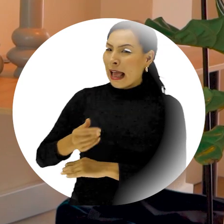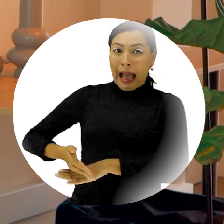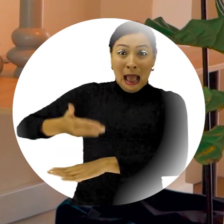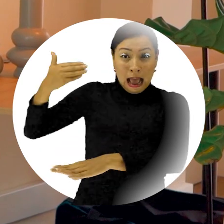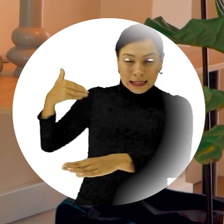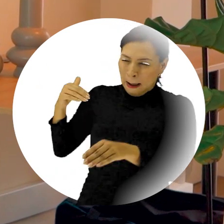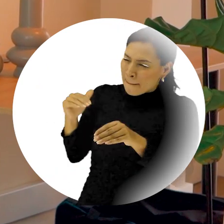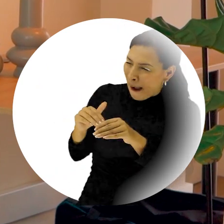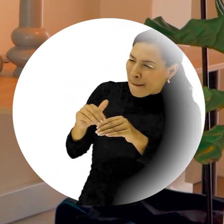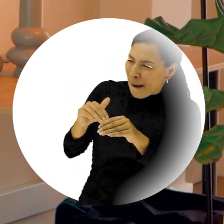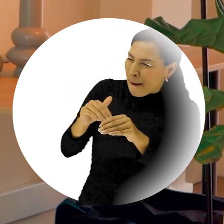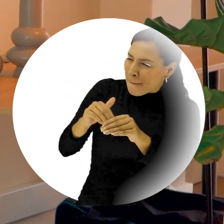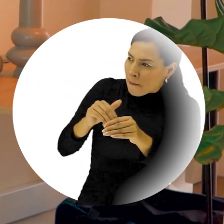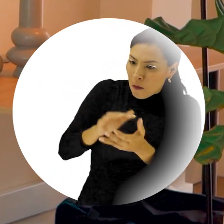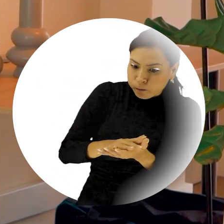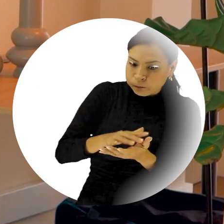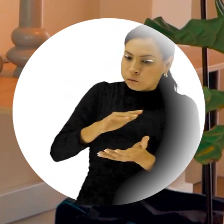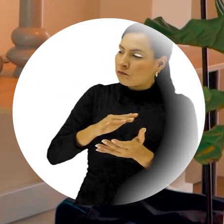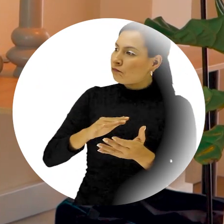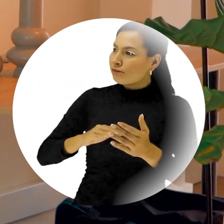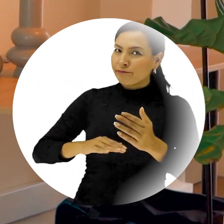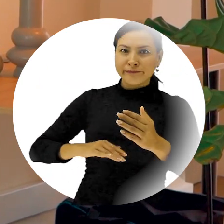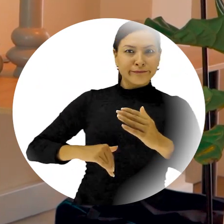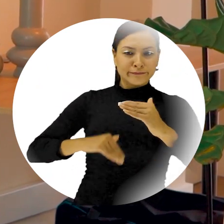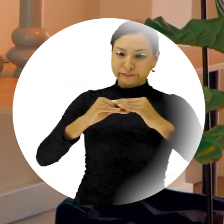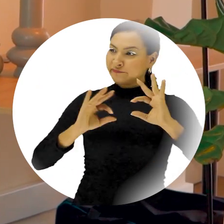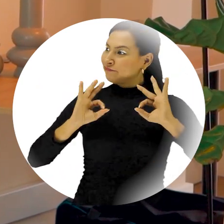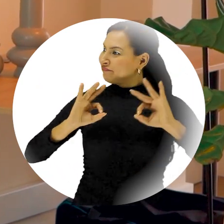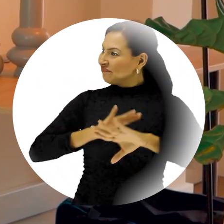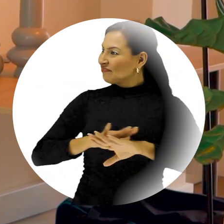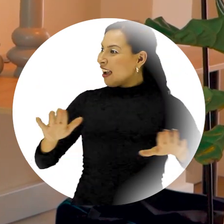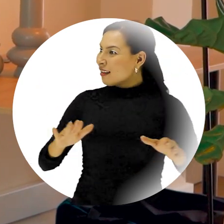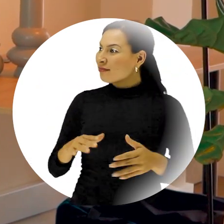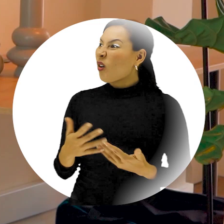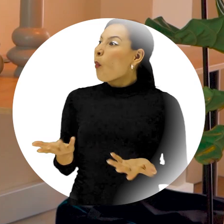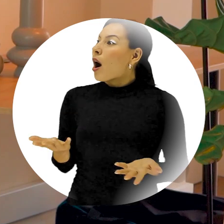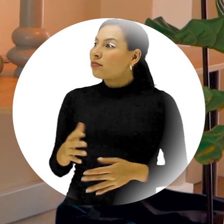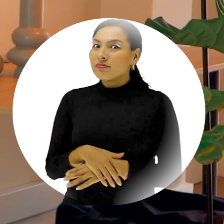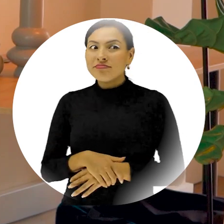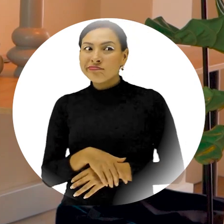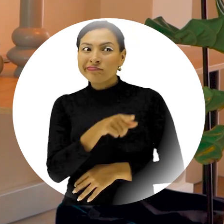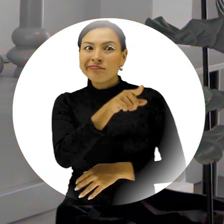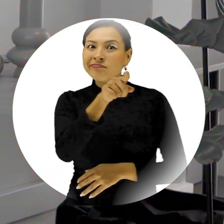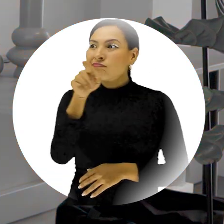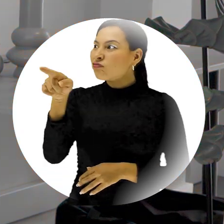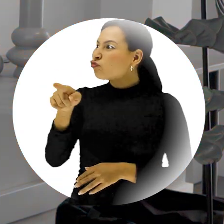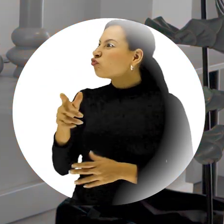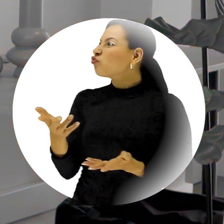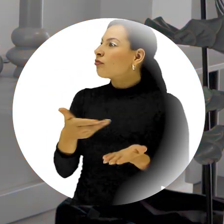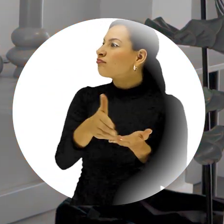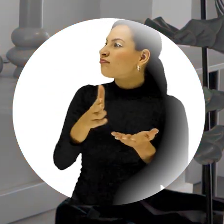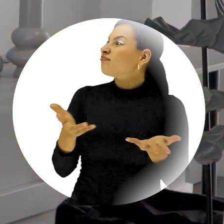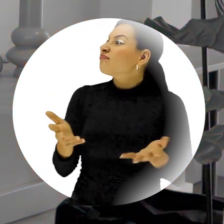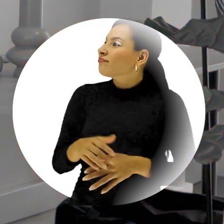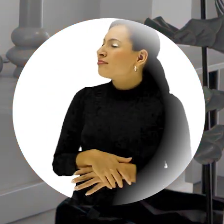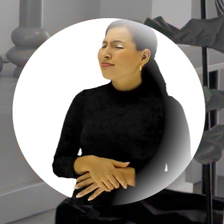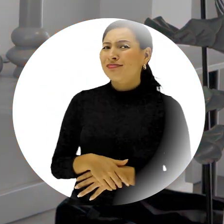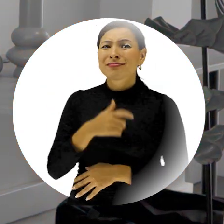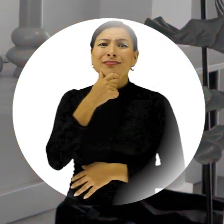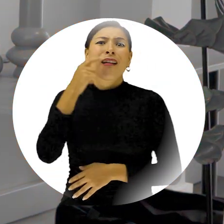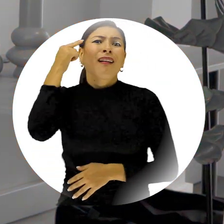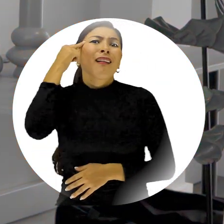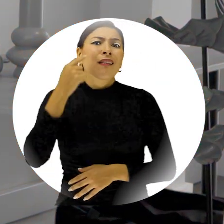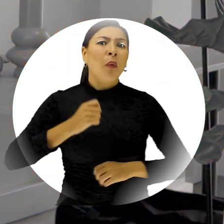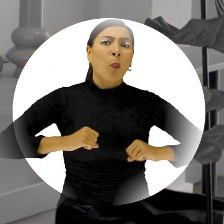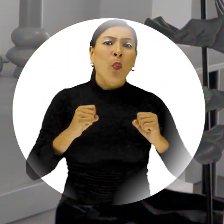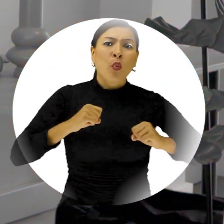en finca raíz. Ahora, ¿por dónde empezamos? Eso era como un poco complicado porque uno decía, bueno, ¿será que me tengo que caminar todos los barrios de Bogotá? ¿Será